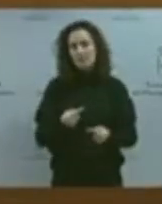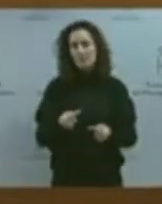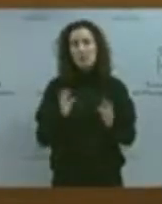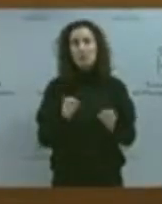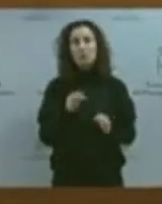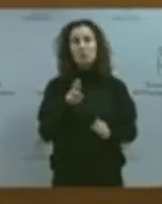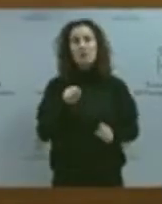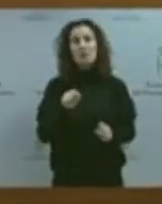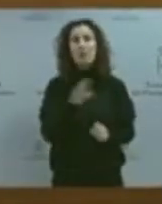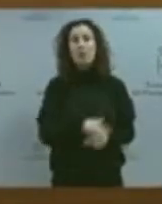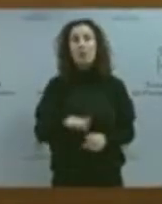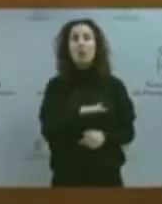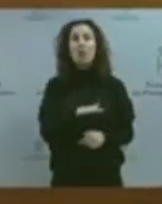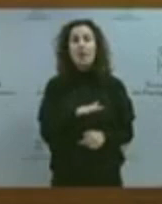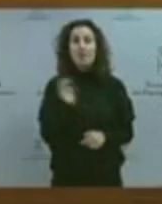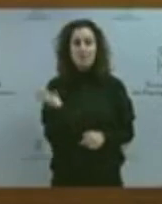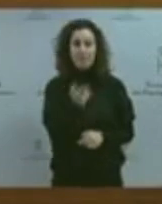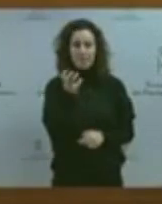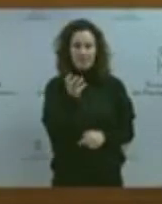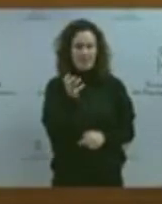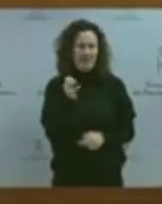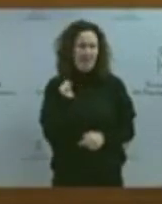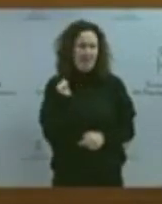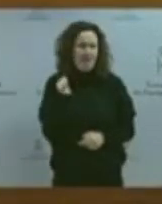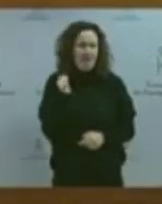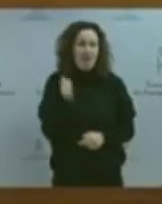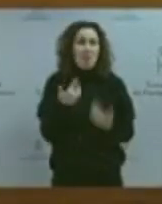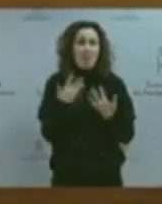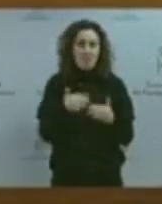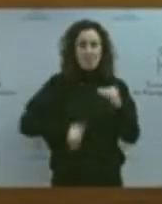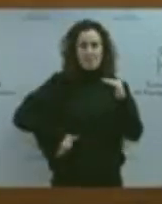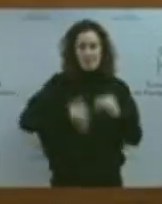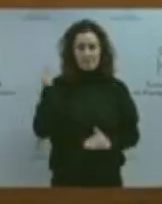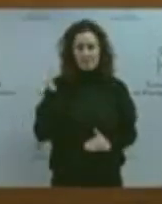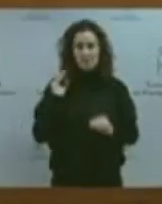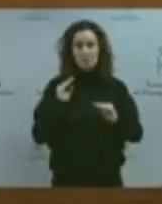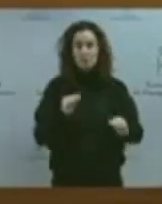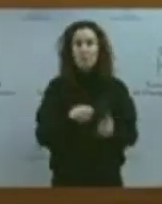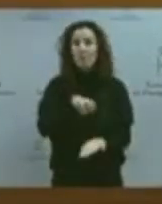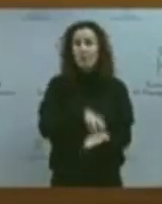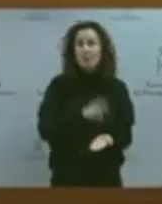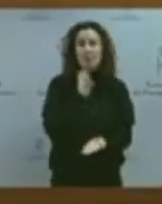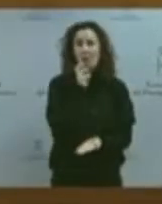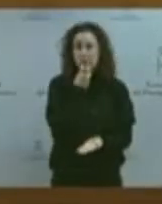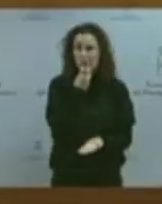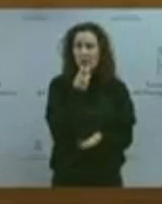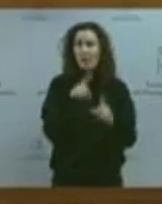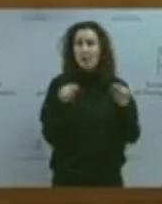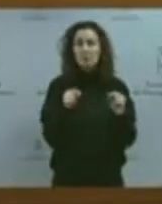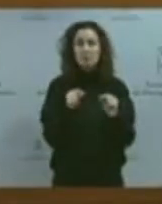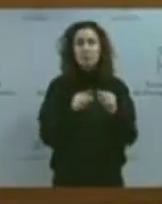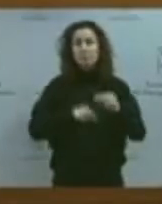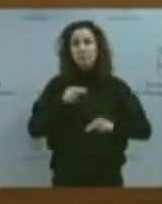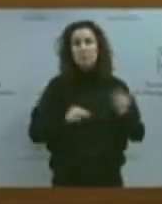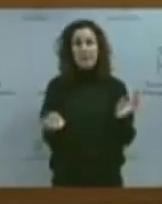lleva años, lleva más de una década, es probablemente uno de los centros más antiguos de Asturias. No se han hecho apenas reparaciones. Tienen problemas con la techumbre, está lleno